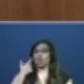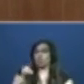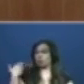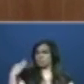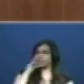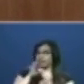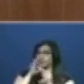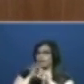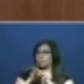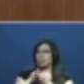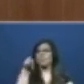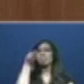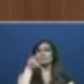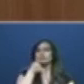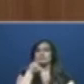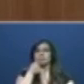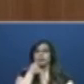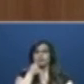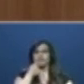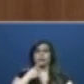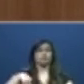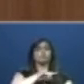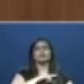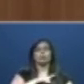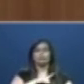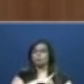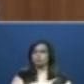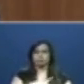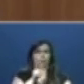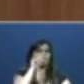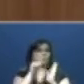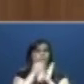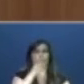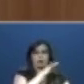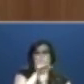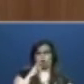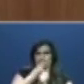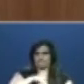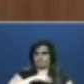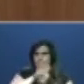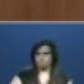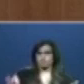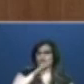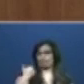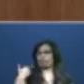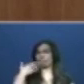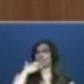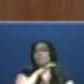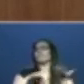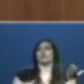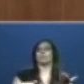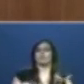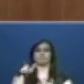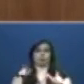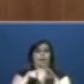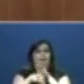septiembre nos situaba como la comunidad pluri provincial mejor valorada el reciente informe de la asociación Estatal de directoras y gerentes de servicios